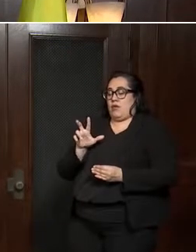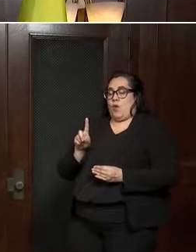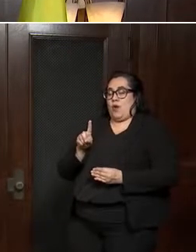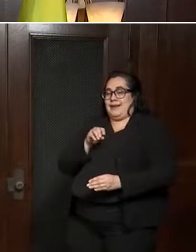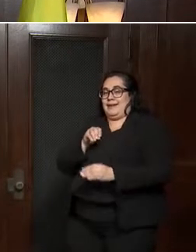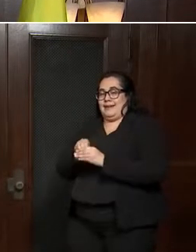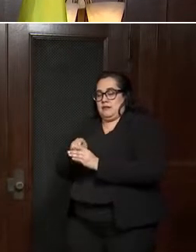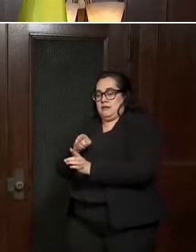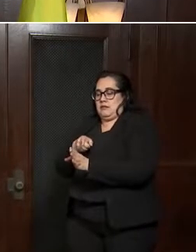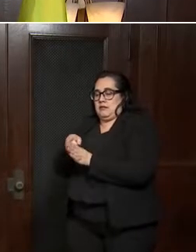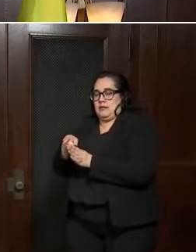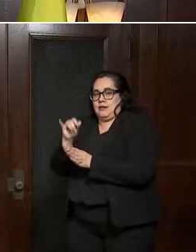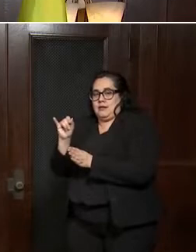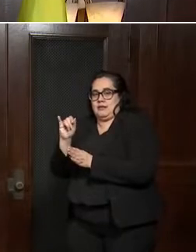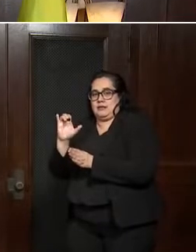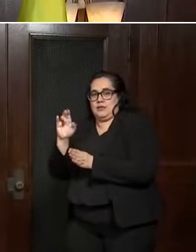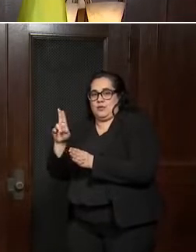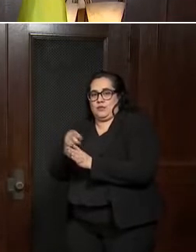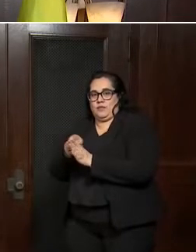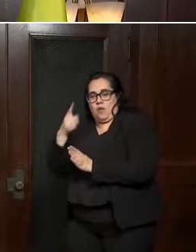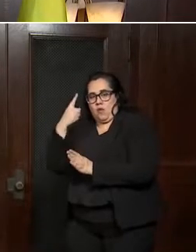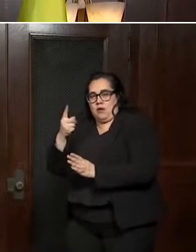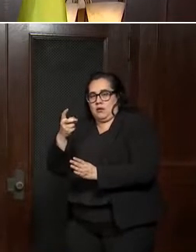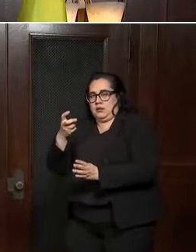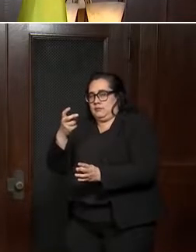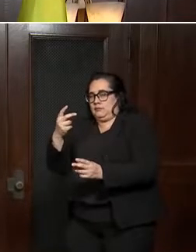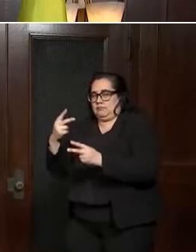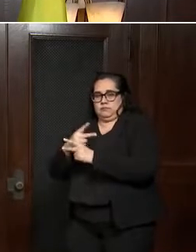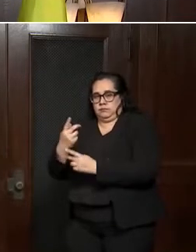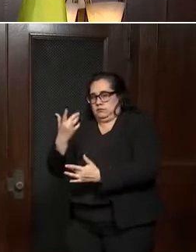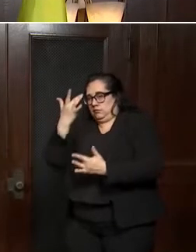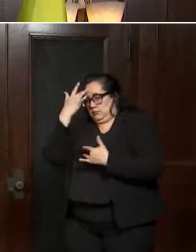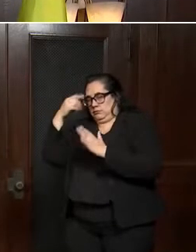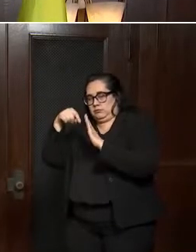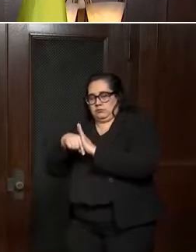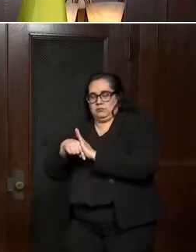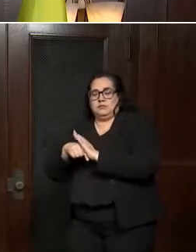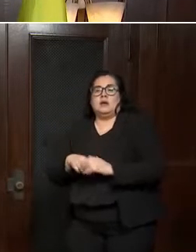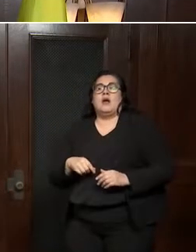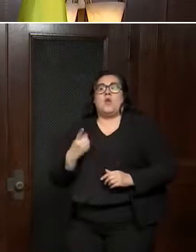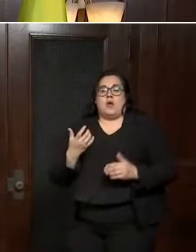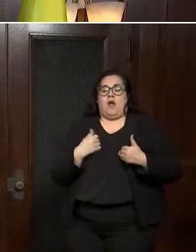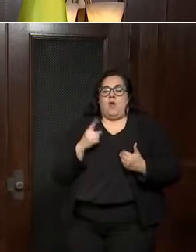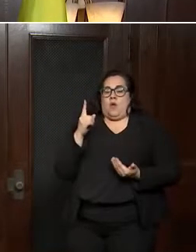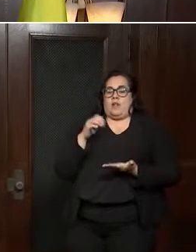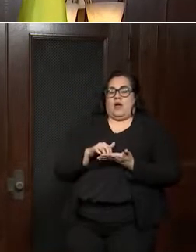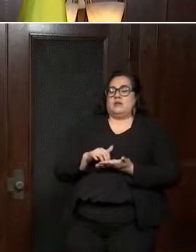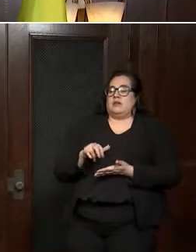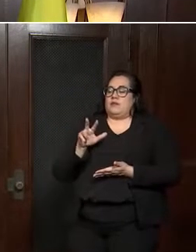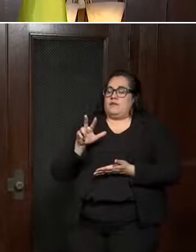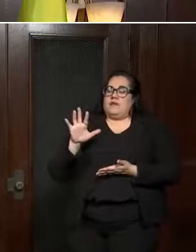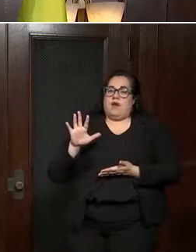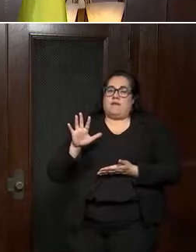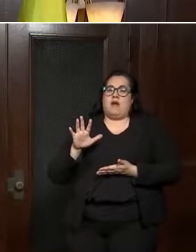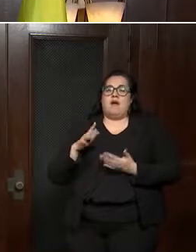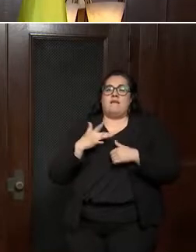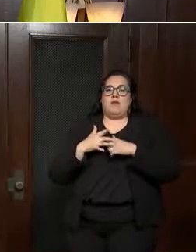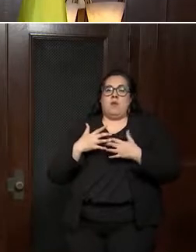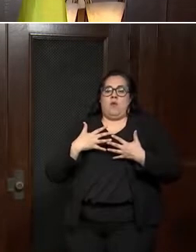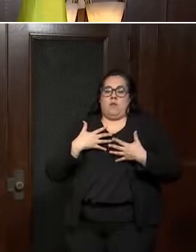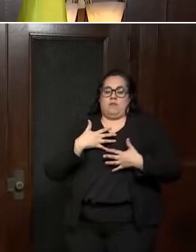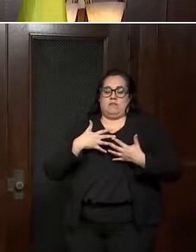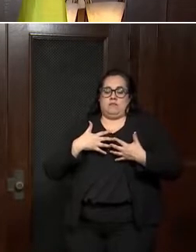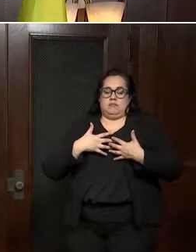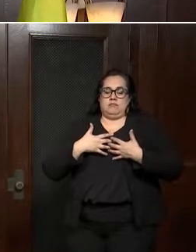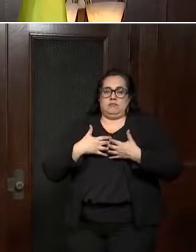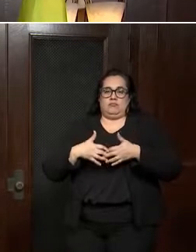de cuidados intensivos y tenemos 1,025 respiradores disponibles. Y seguimos